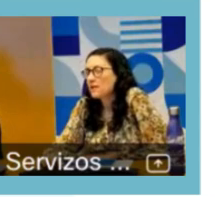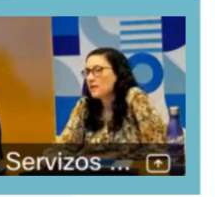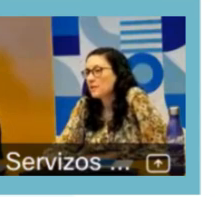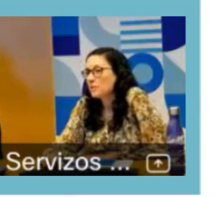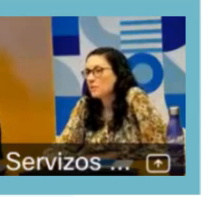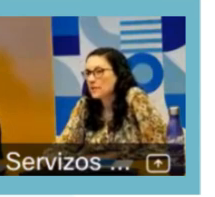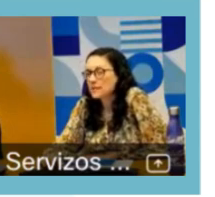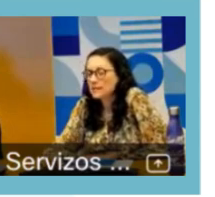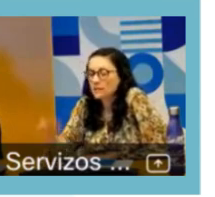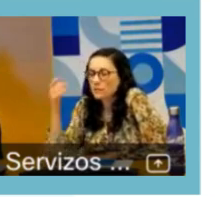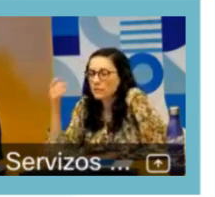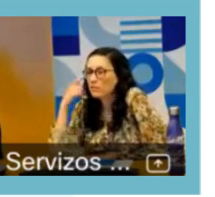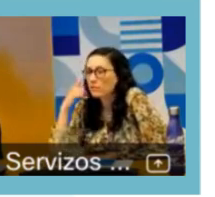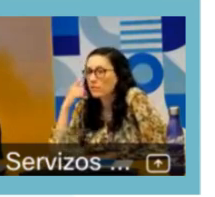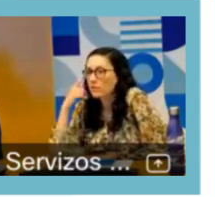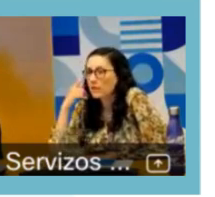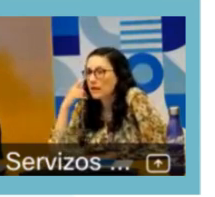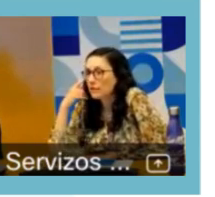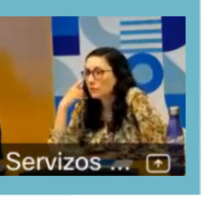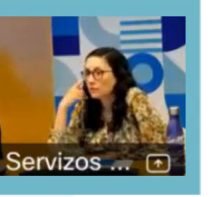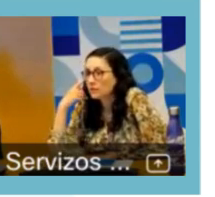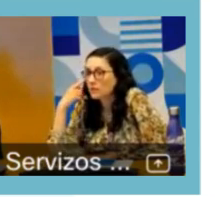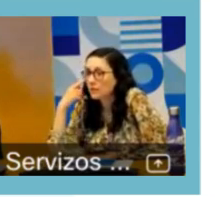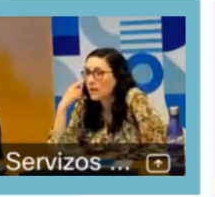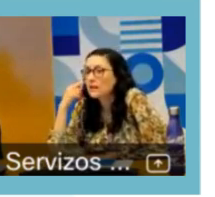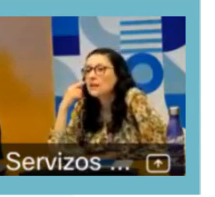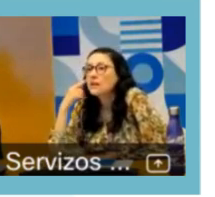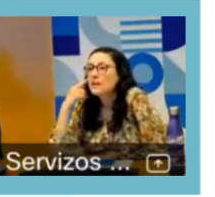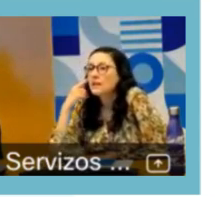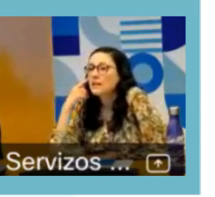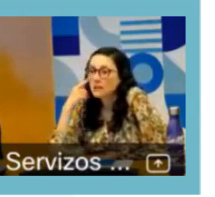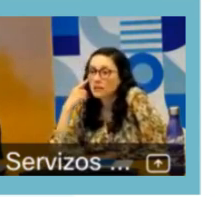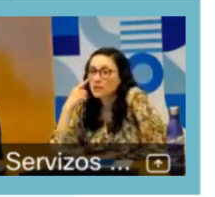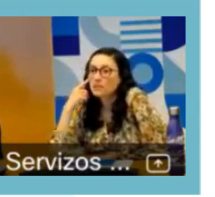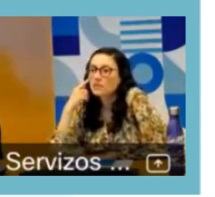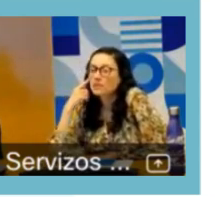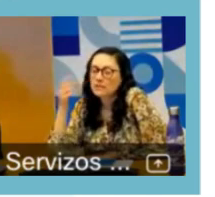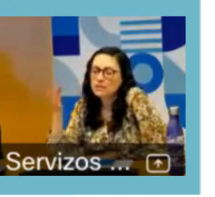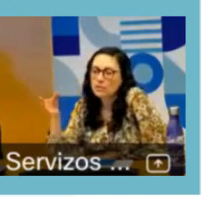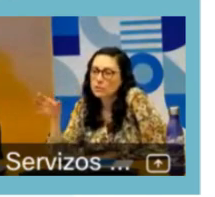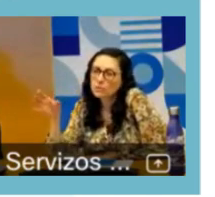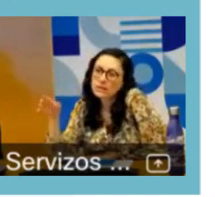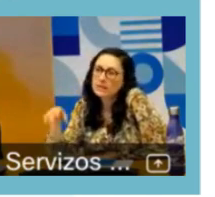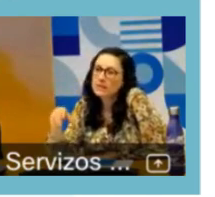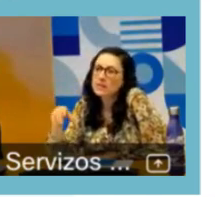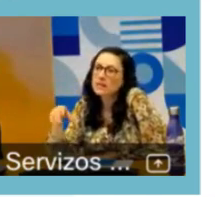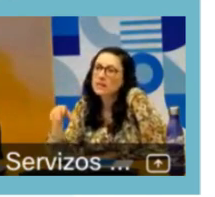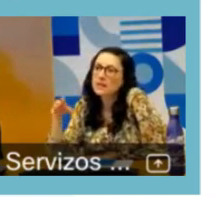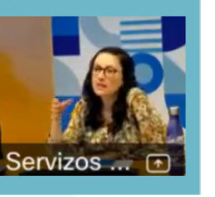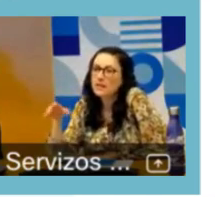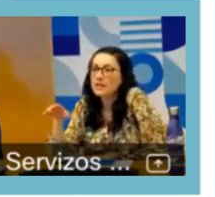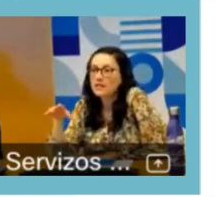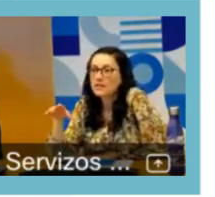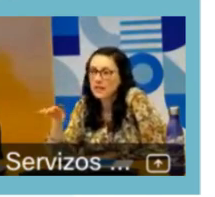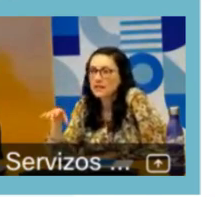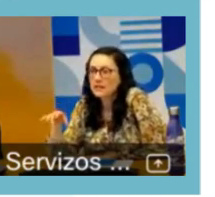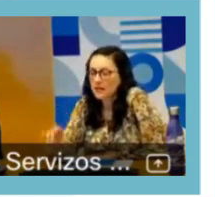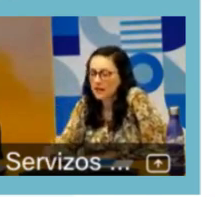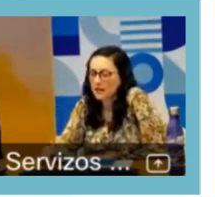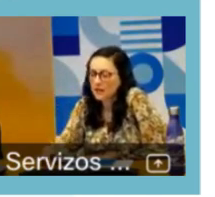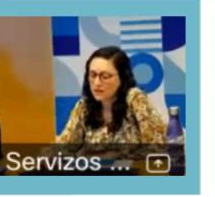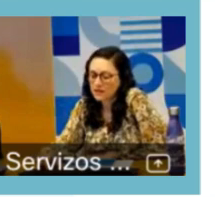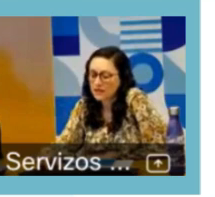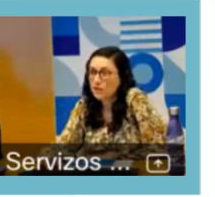de la piel y las mucosas, que se ve muy bien sobre todo en la conjuntiva ocular, picor, orinas oscuras y heces